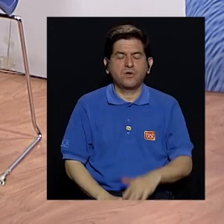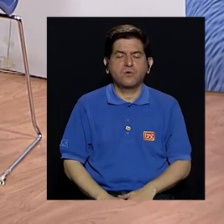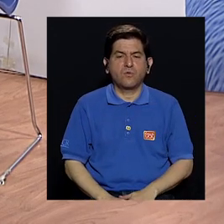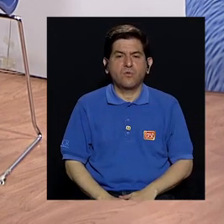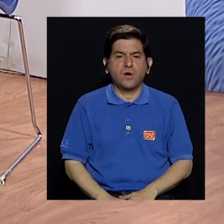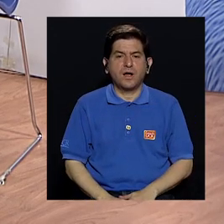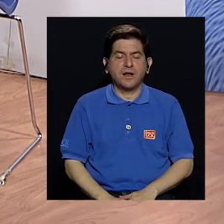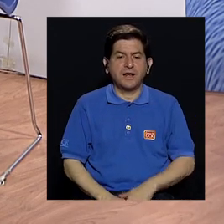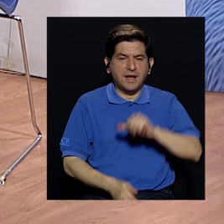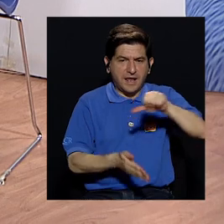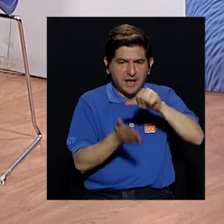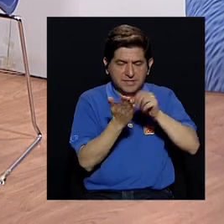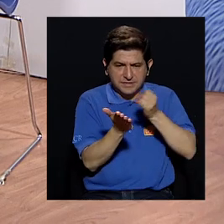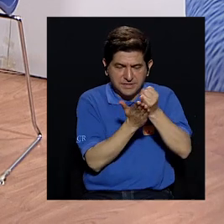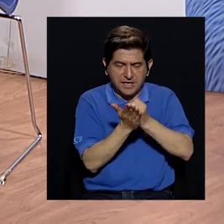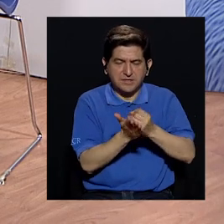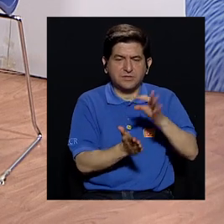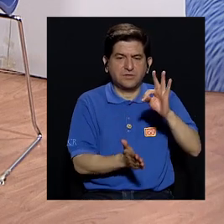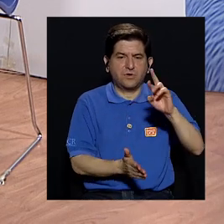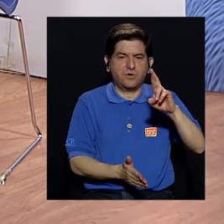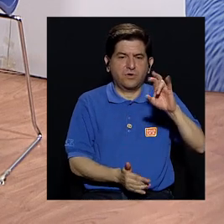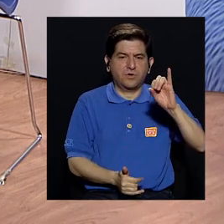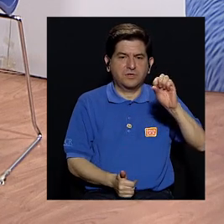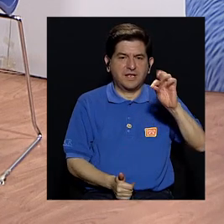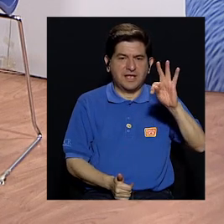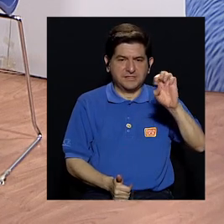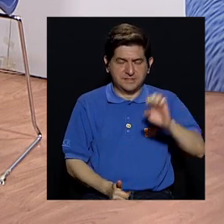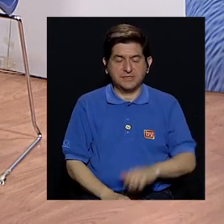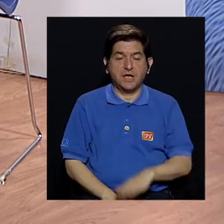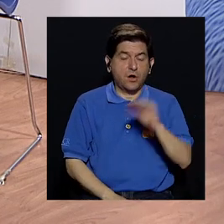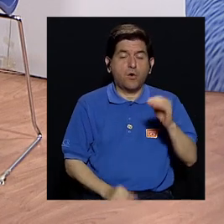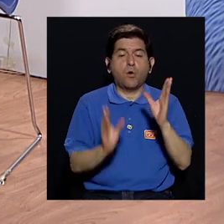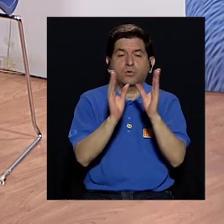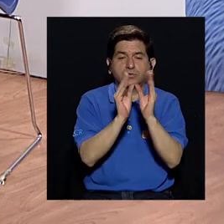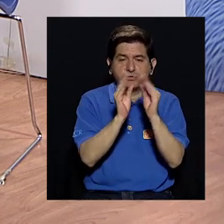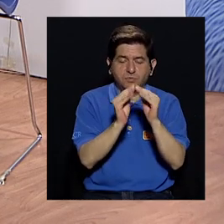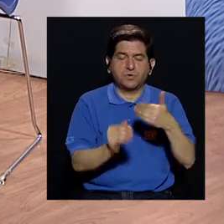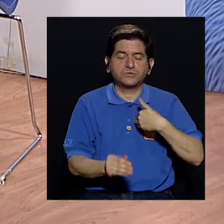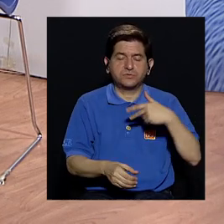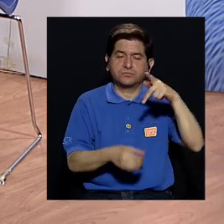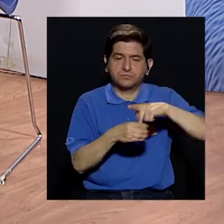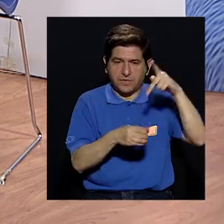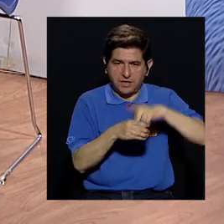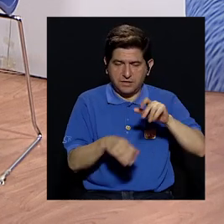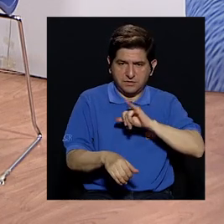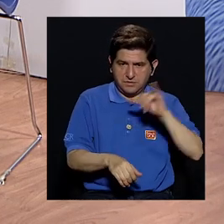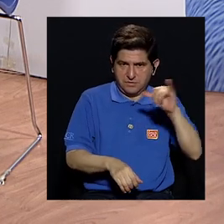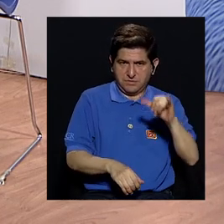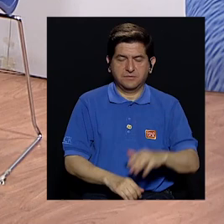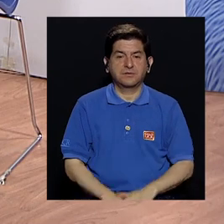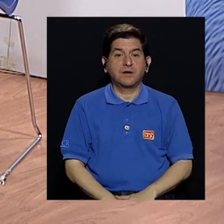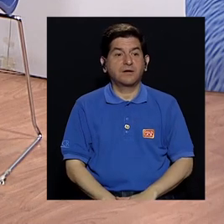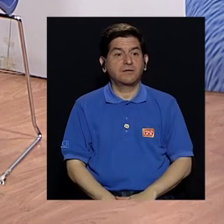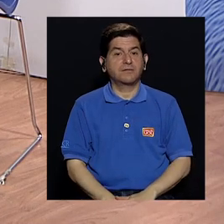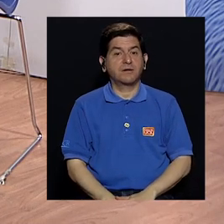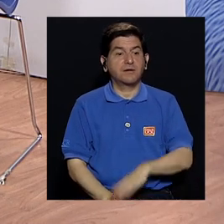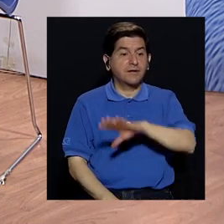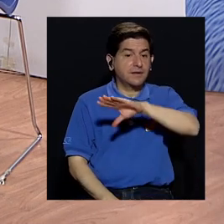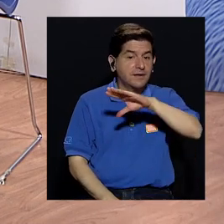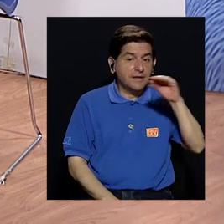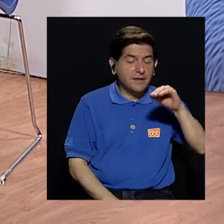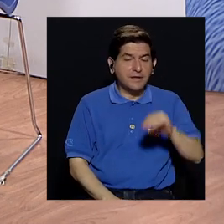algunas actividades inclusive no nada más los imposible algunos en los que releva ha tenido alguna participación y también